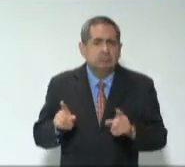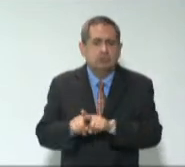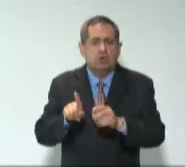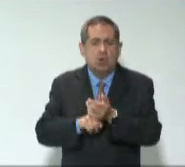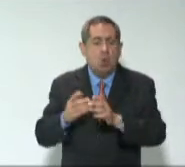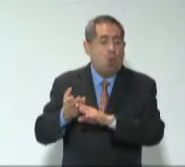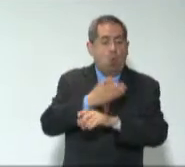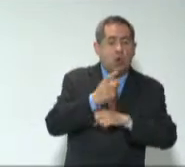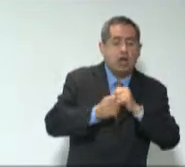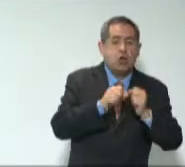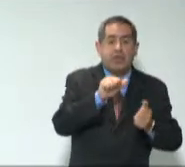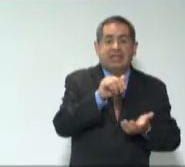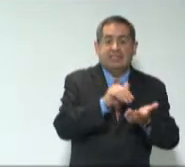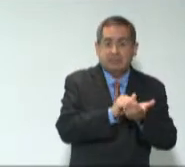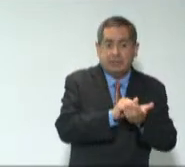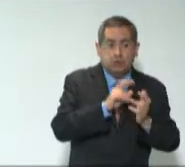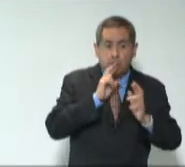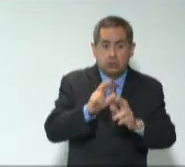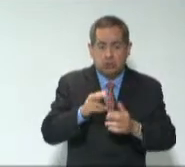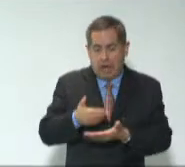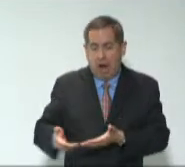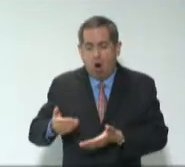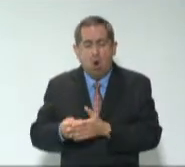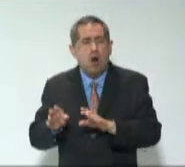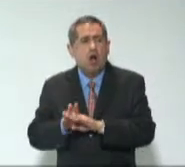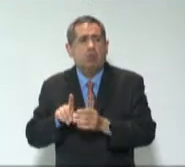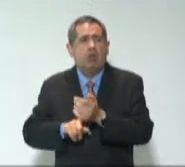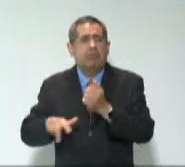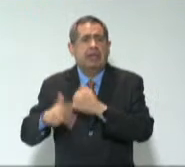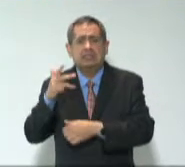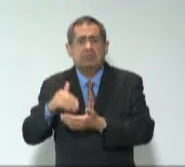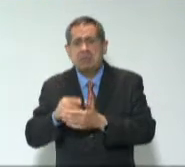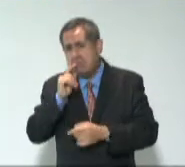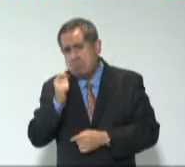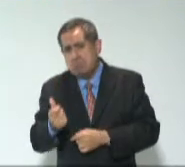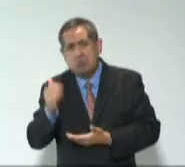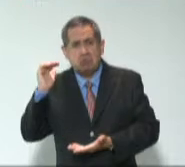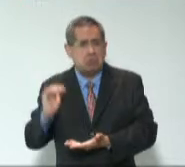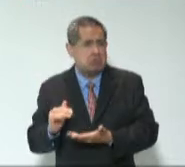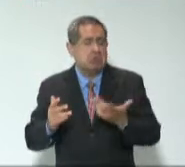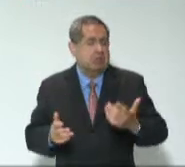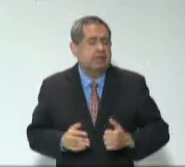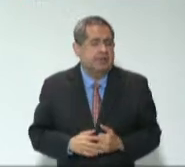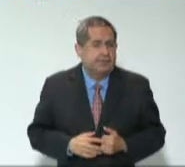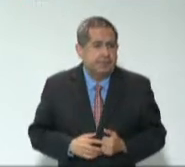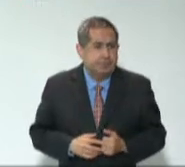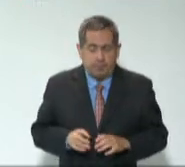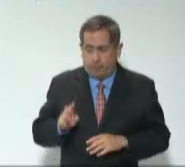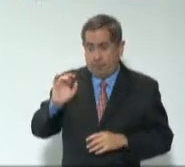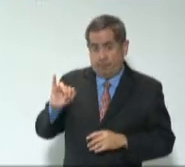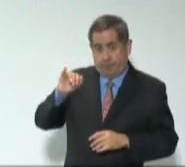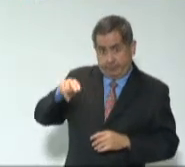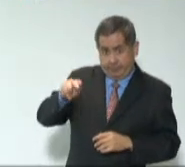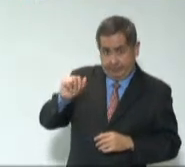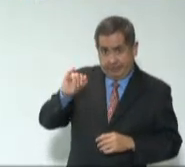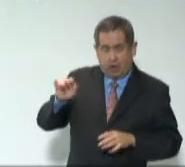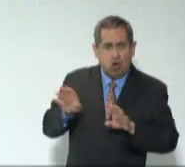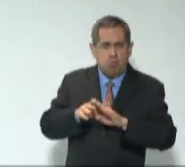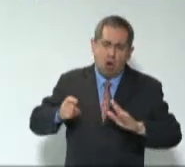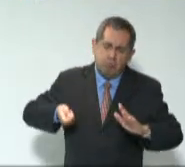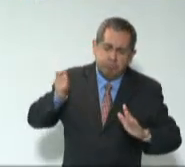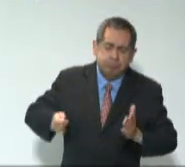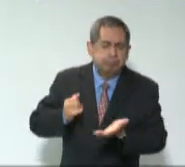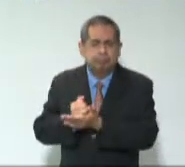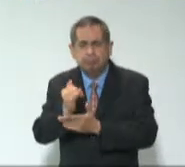resuelto 16,000 solicitudes ahora estamos cerca de las 13,000 Cómo ha hecho el inay en sus resoluciones en